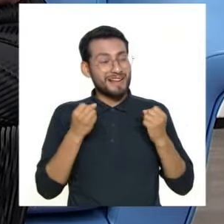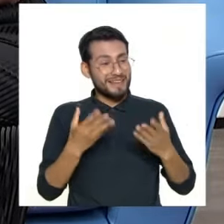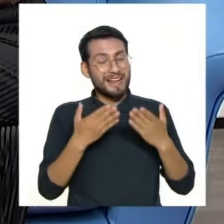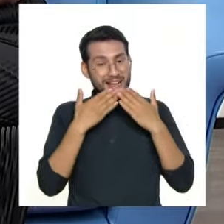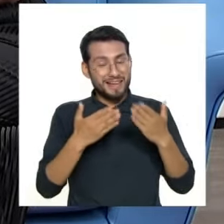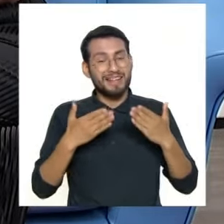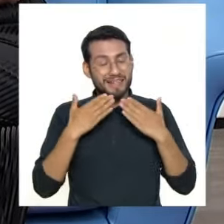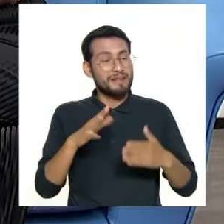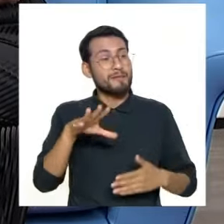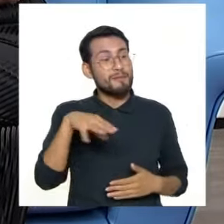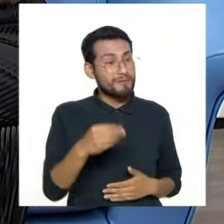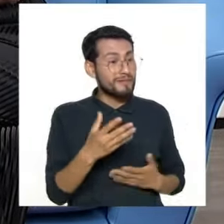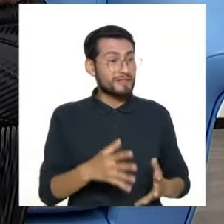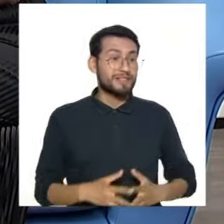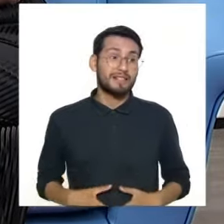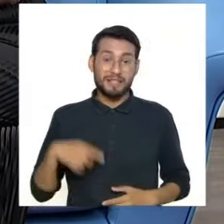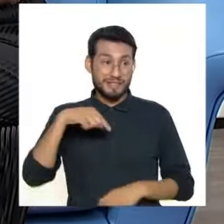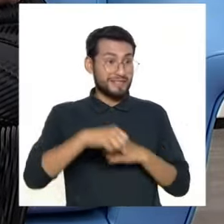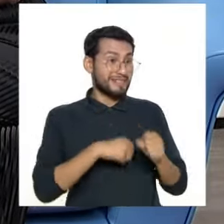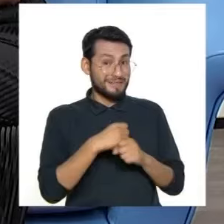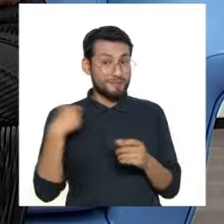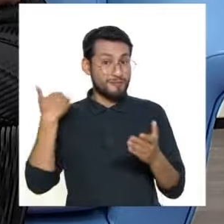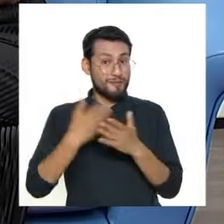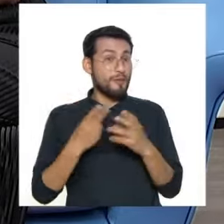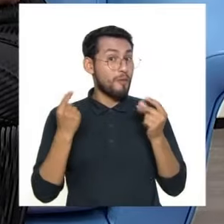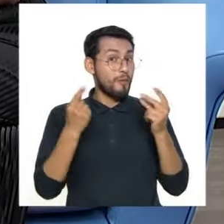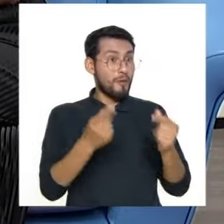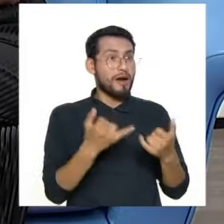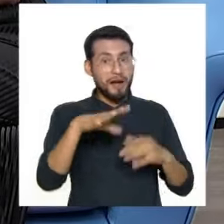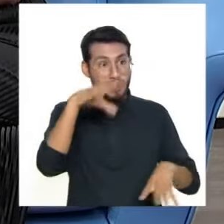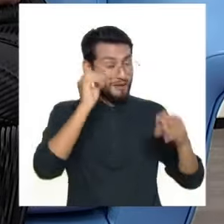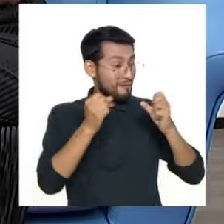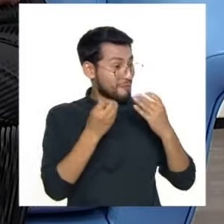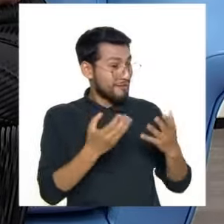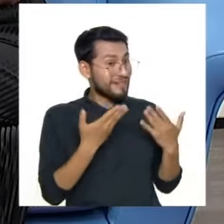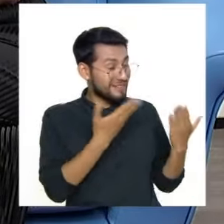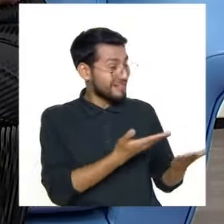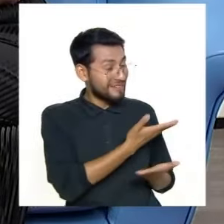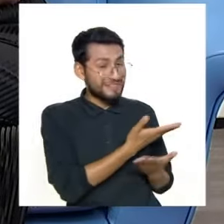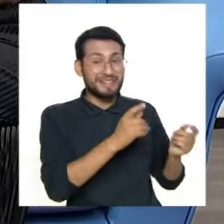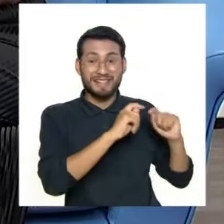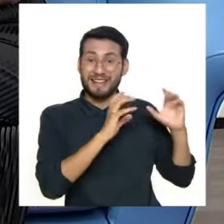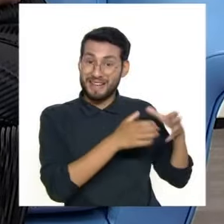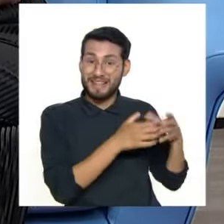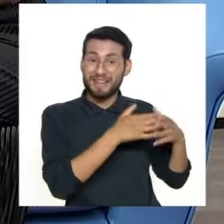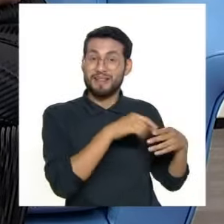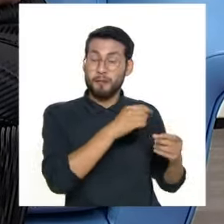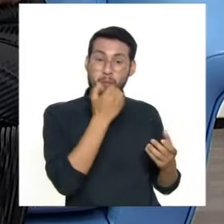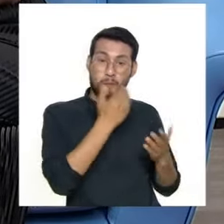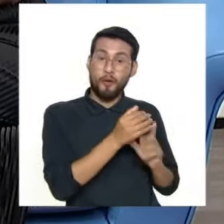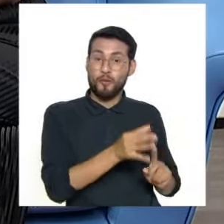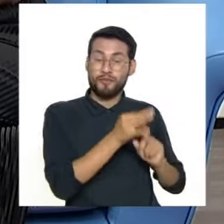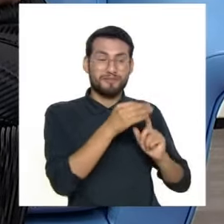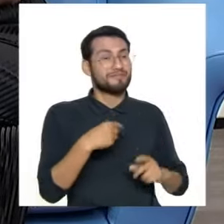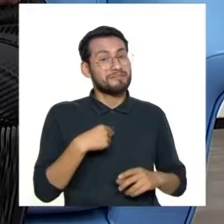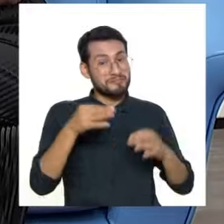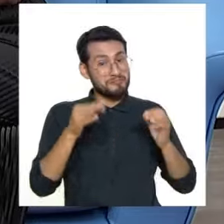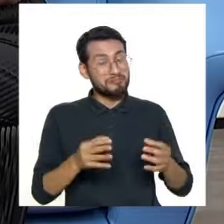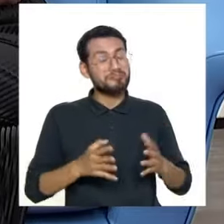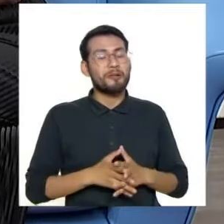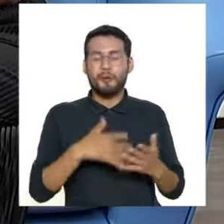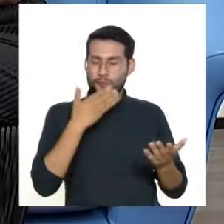muy agradecido porque este año que ha pasado ha pasado volando y hemos aprendido mucho de este Team Team de lujo que yo realmente creo